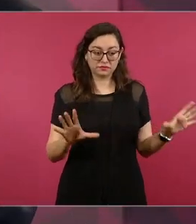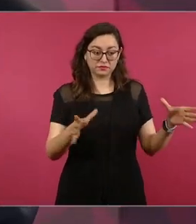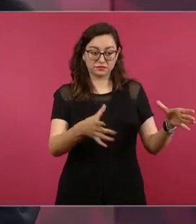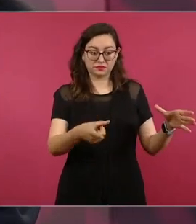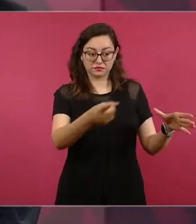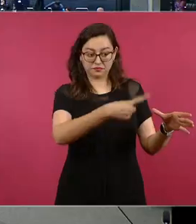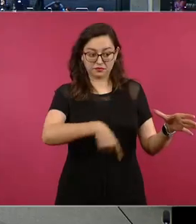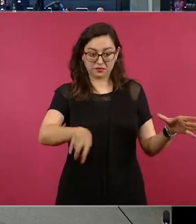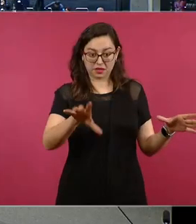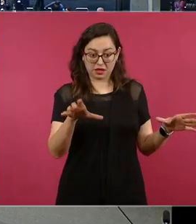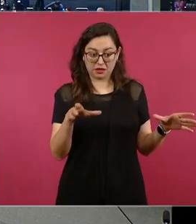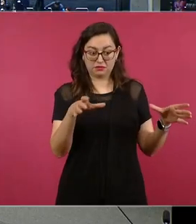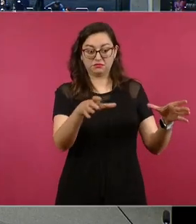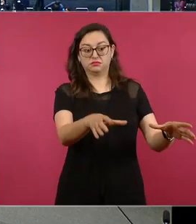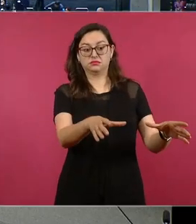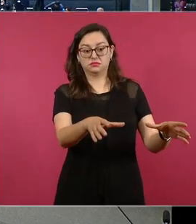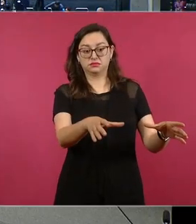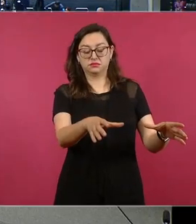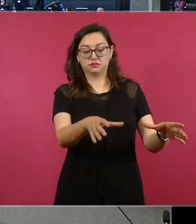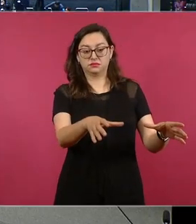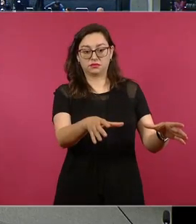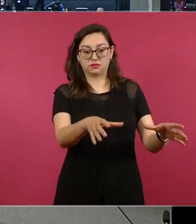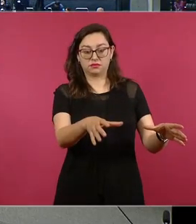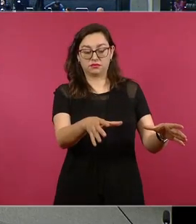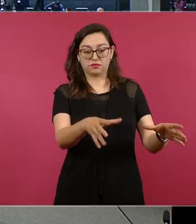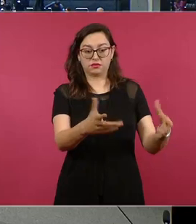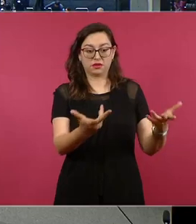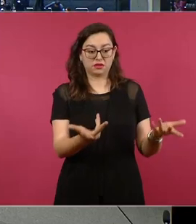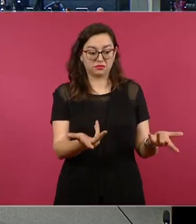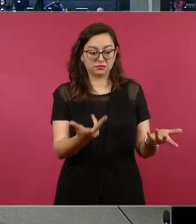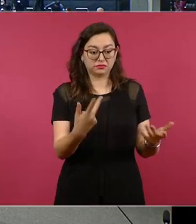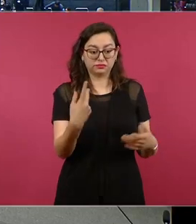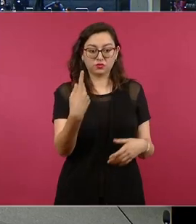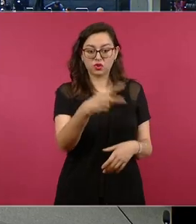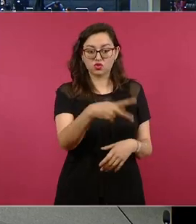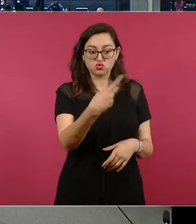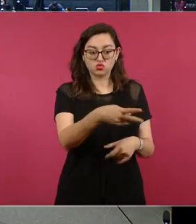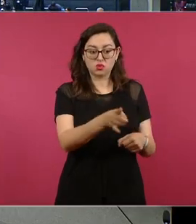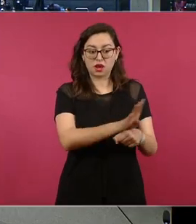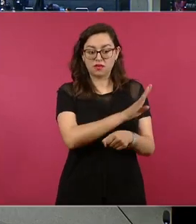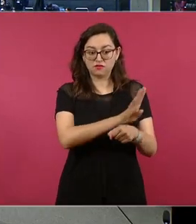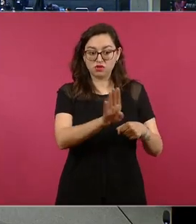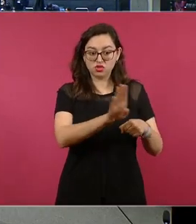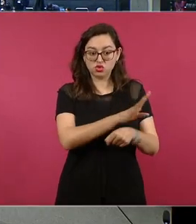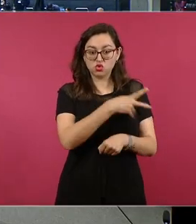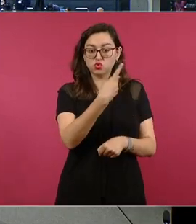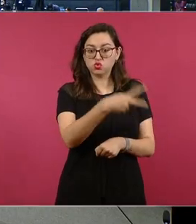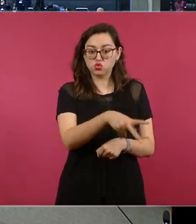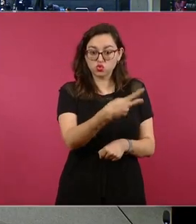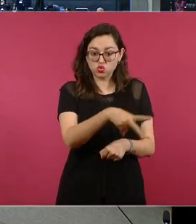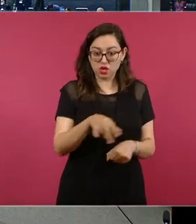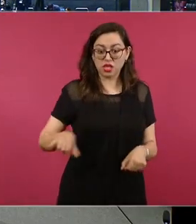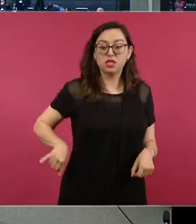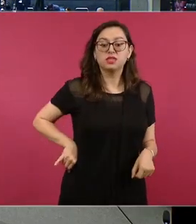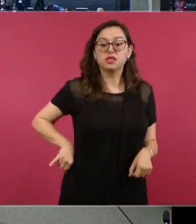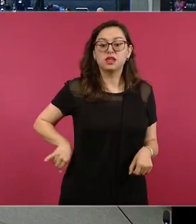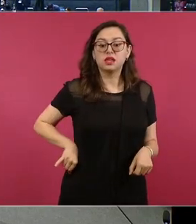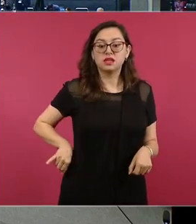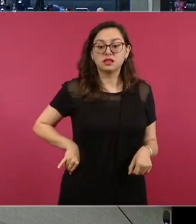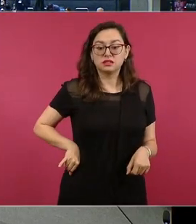que beneficiaba a un grupo a una minoría